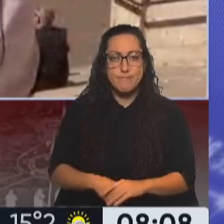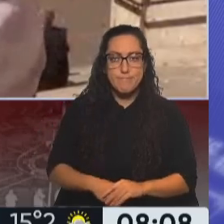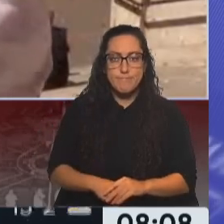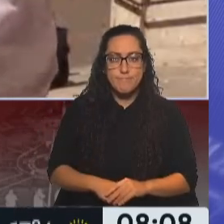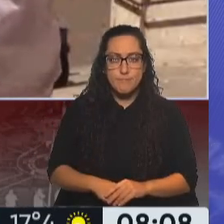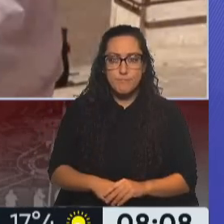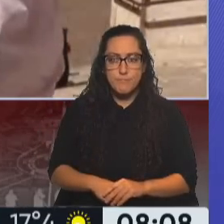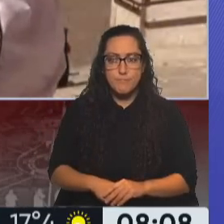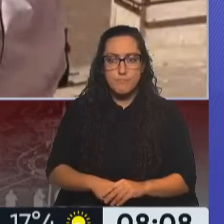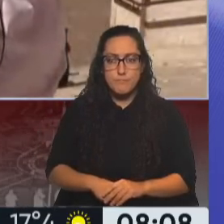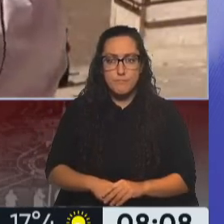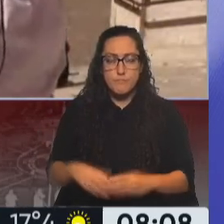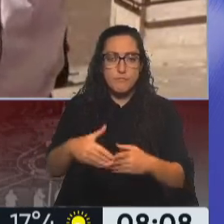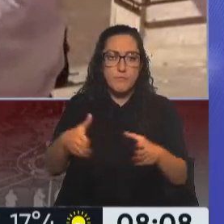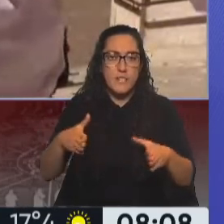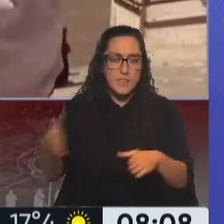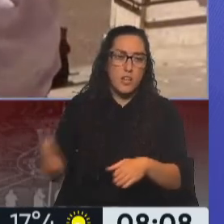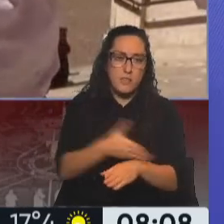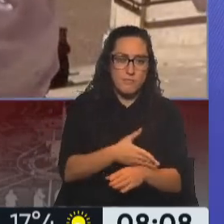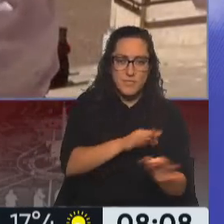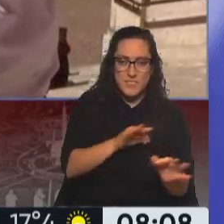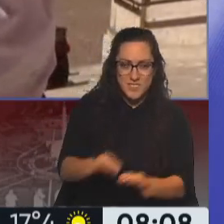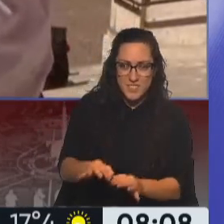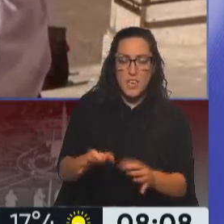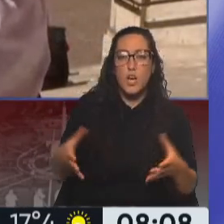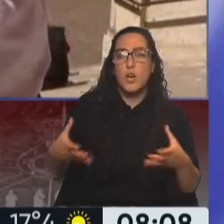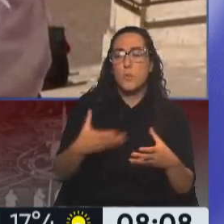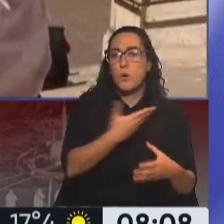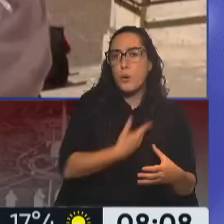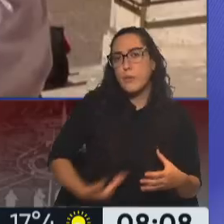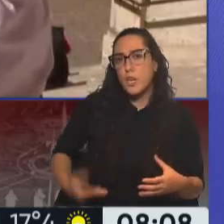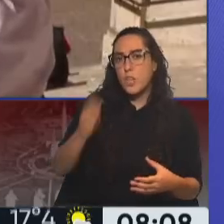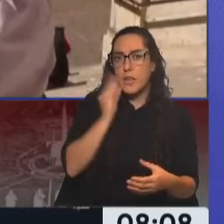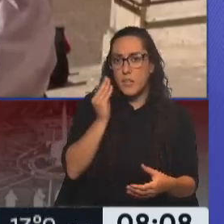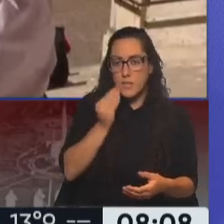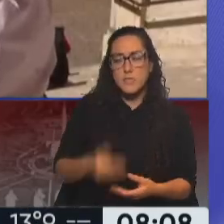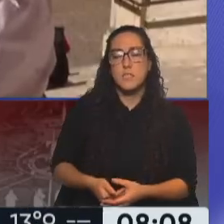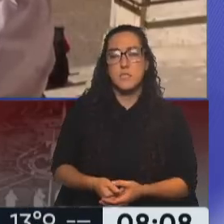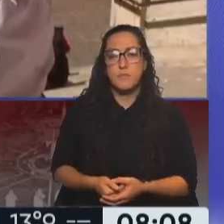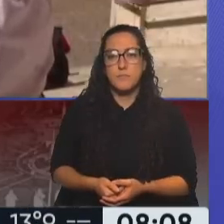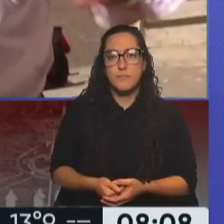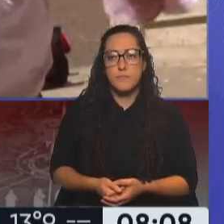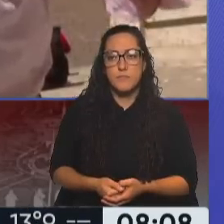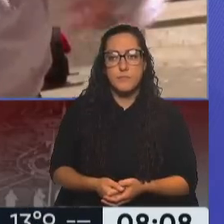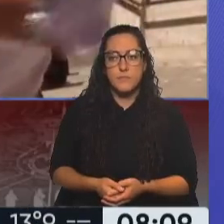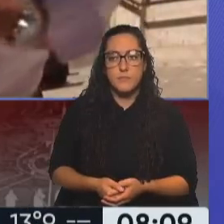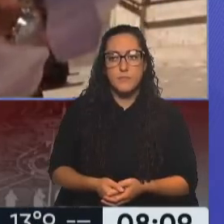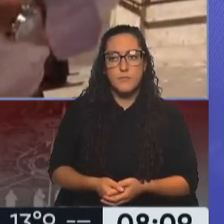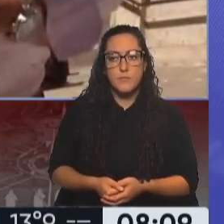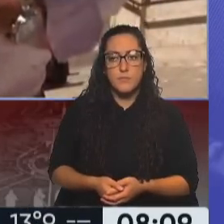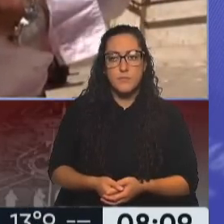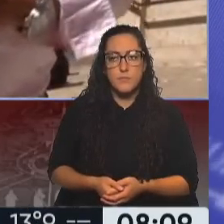se anticiparon a la llegada del féretro. Pudimos ver, por ejemplo, del gobierno inglés, que se acercaron. Y bueno,